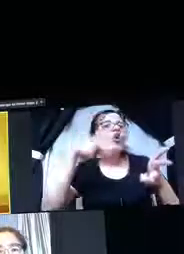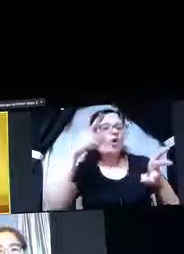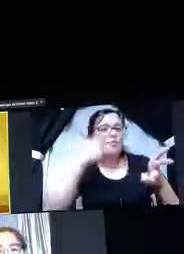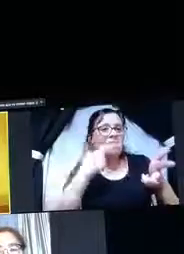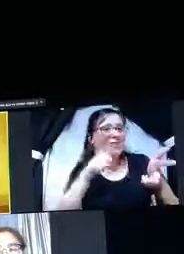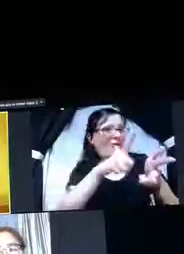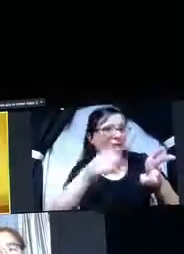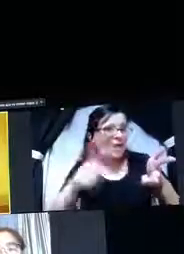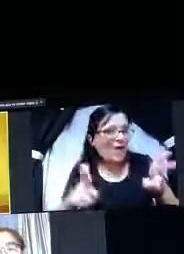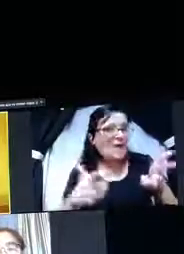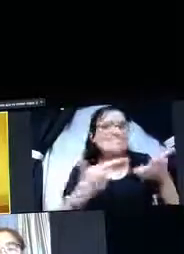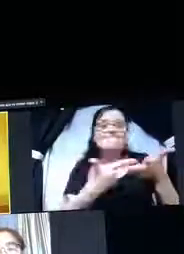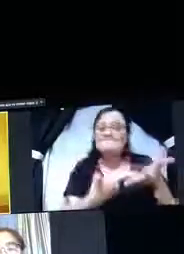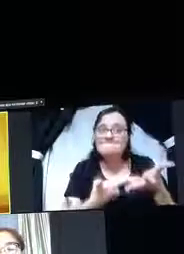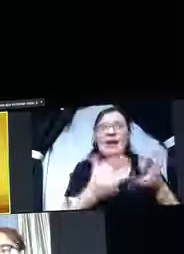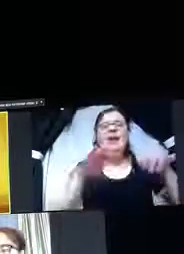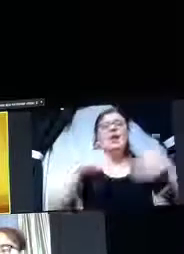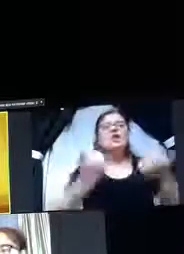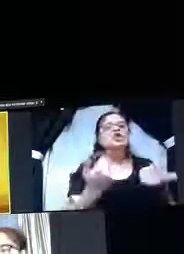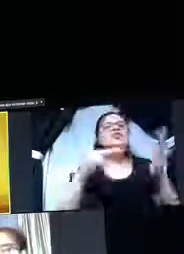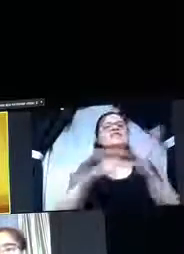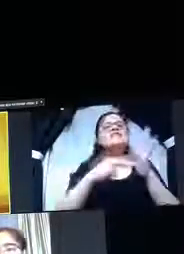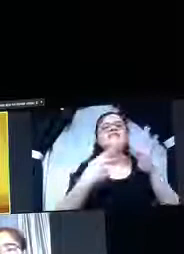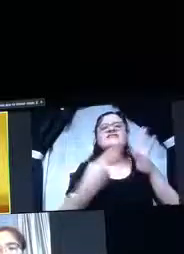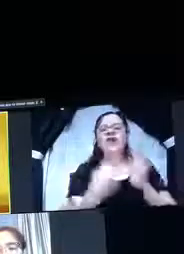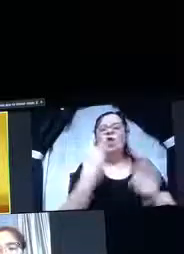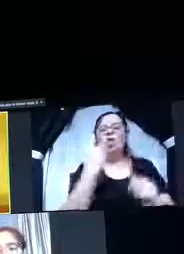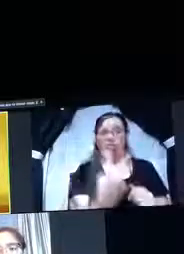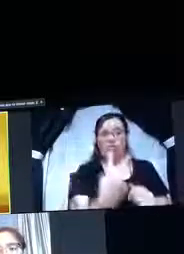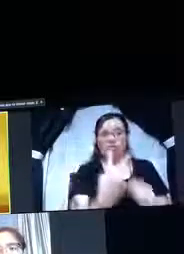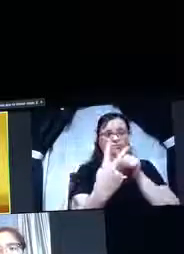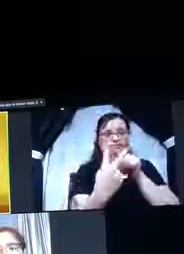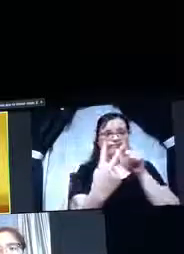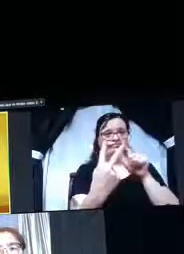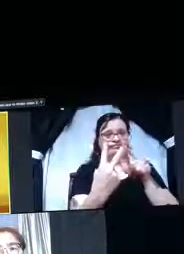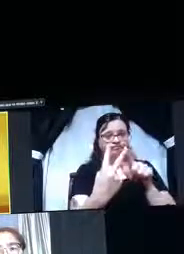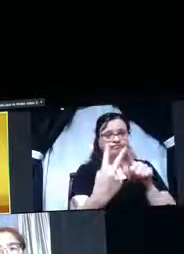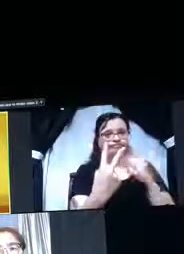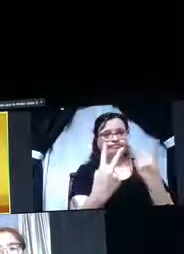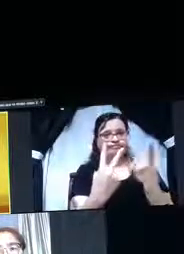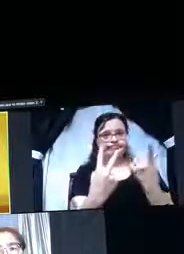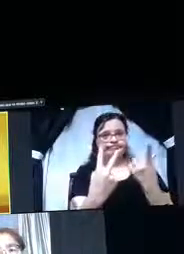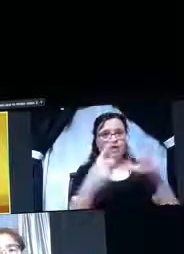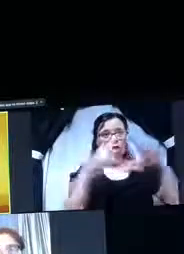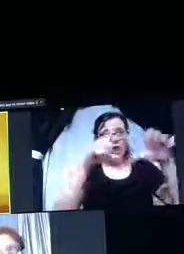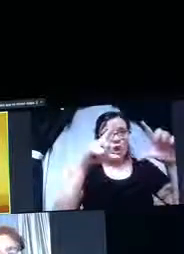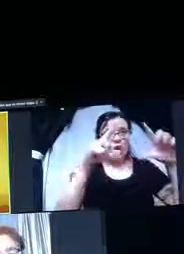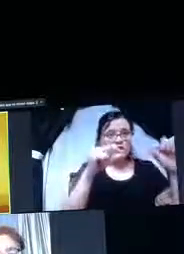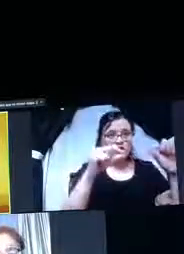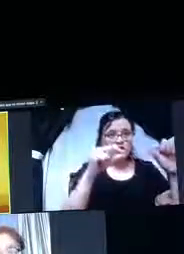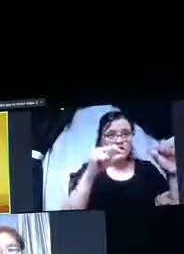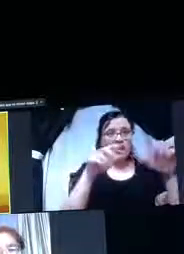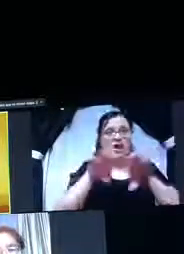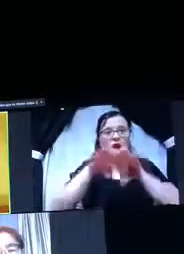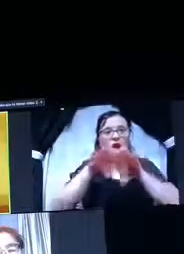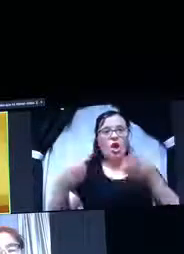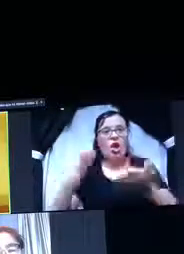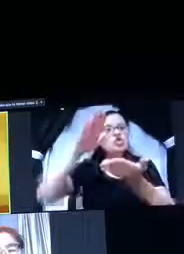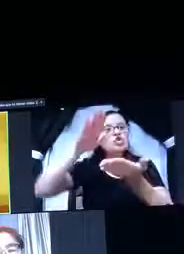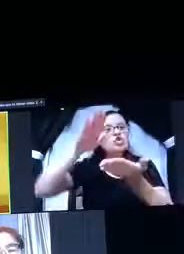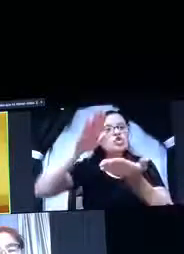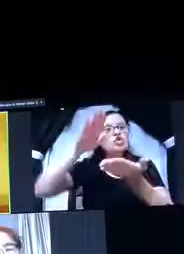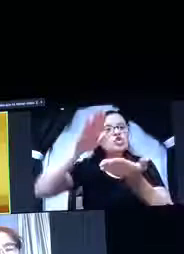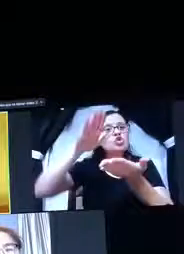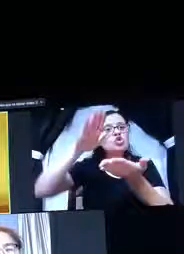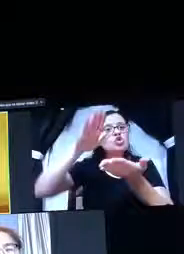poder activar los dos significados posibles y en la computación de esa oración, o sea, cuando hacemos el escaneo